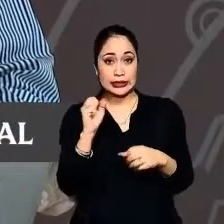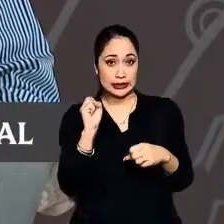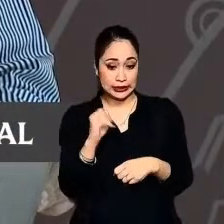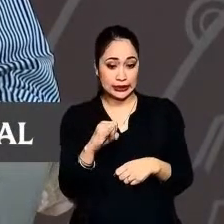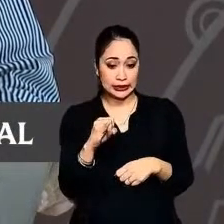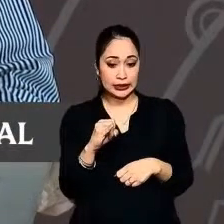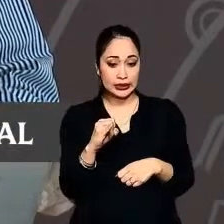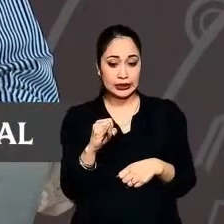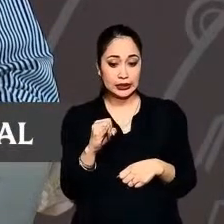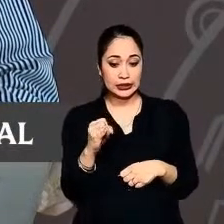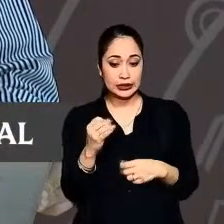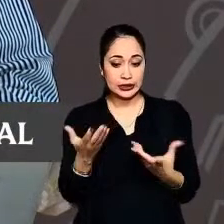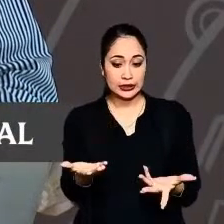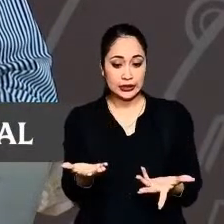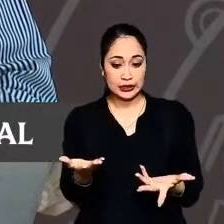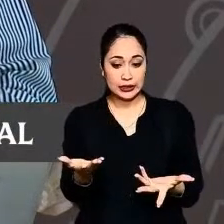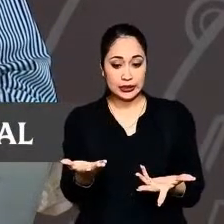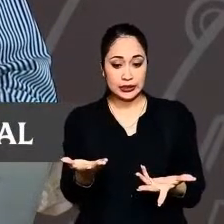una